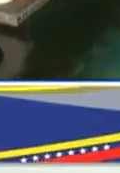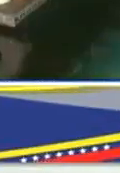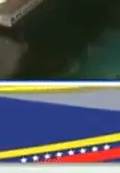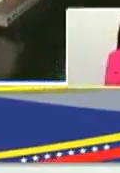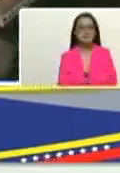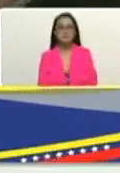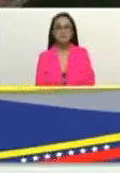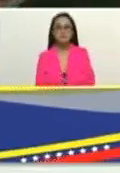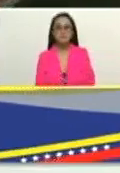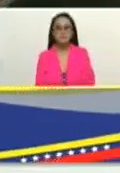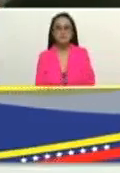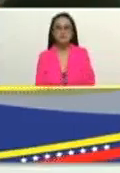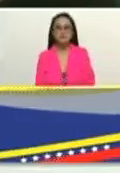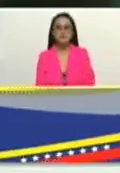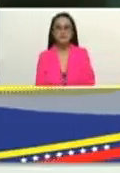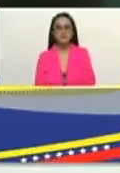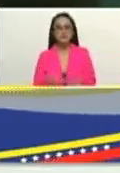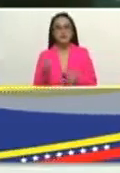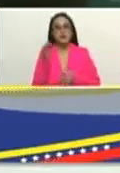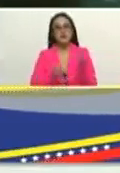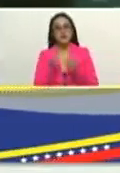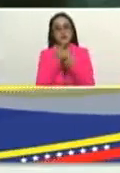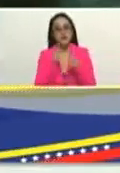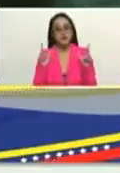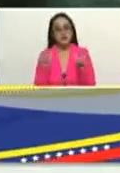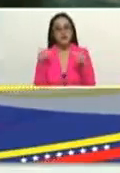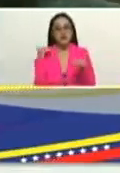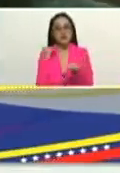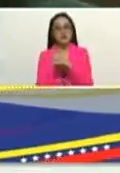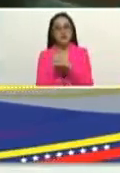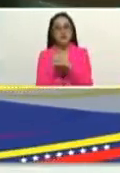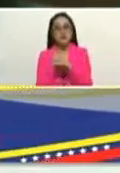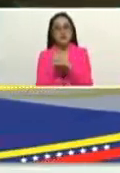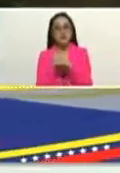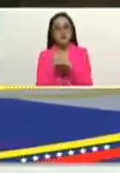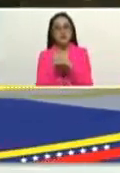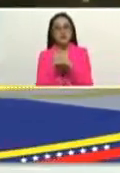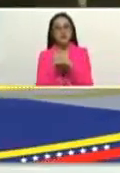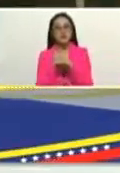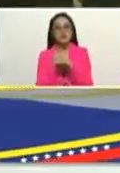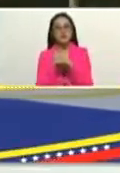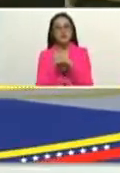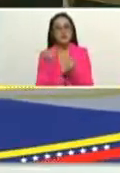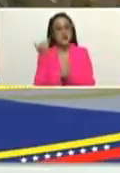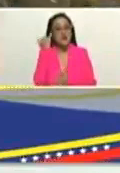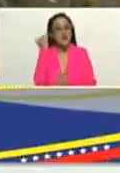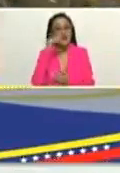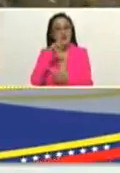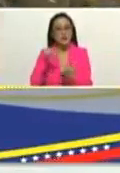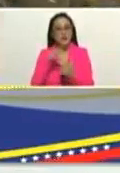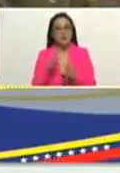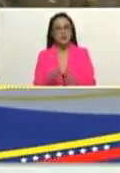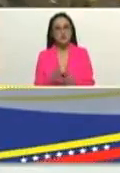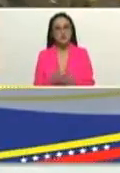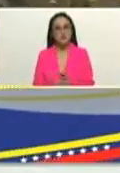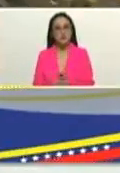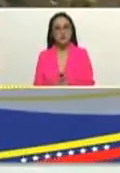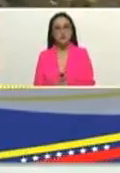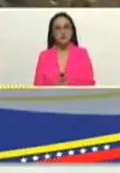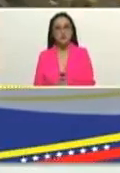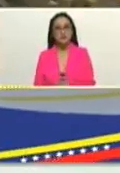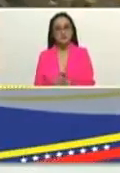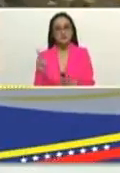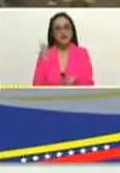libertad. Liberté, igualité, fraternité. La idea de la revolución que vino